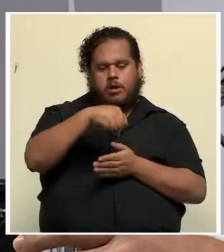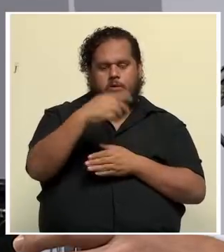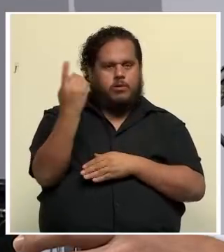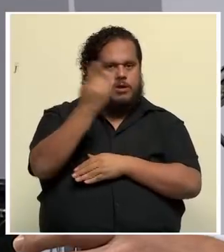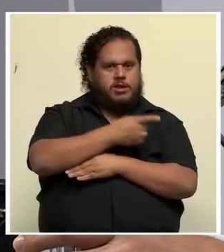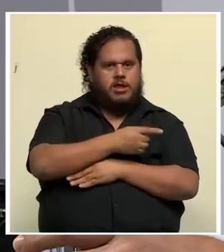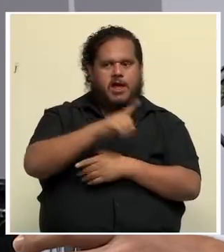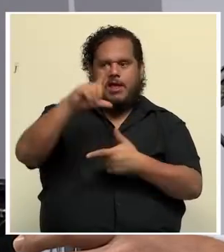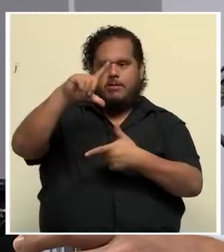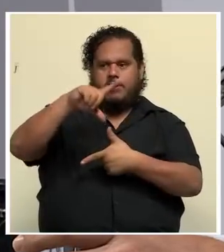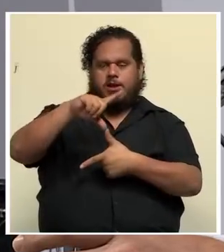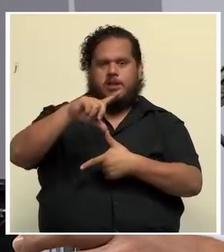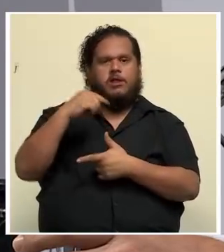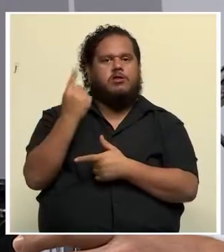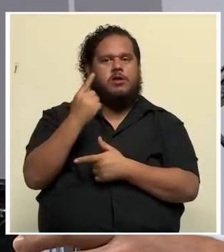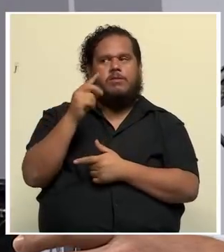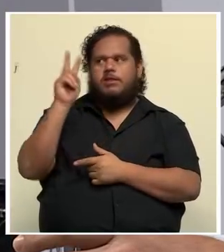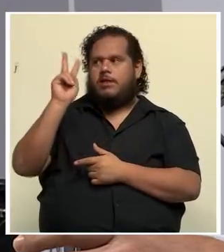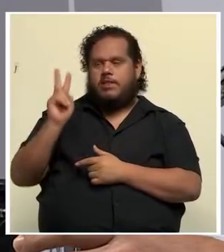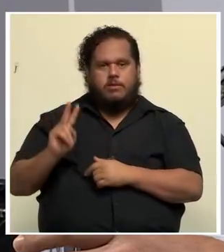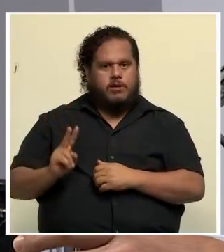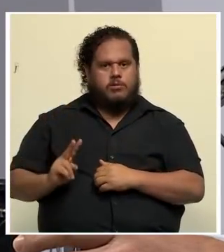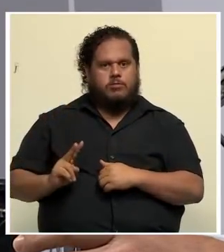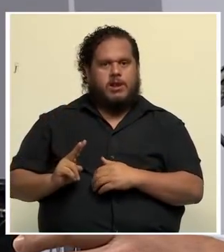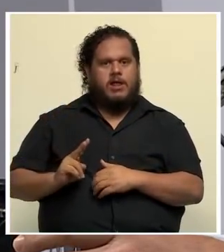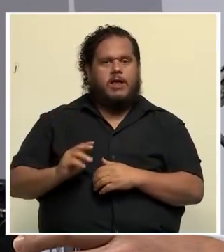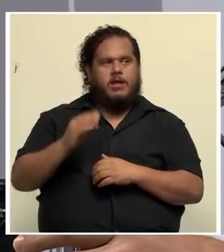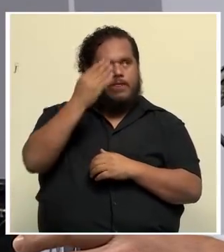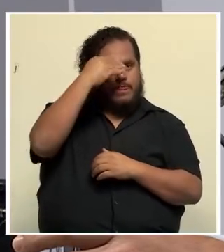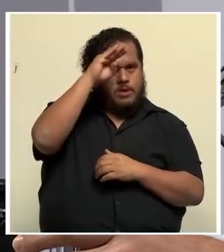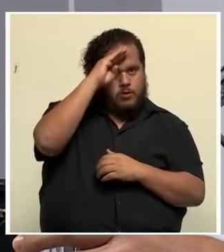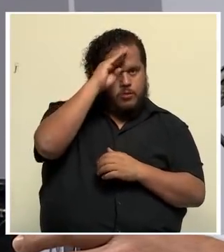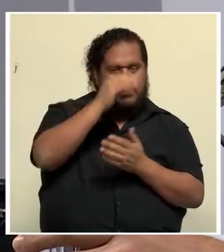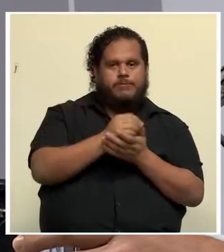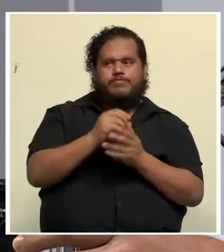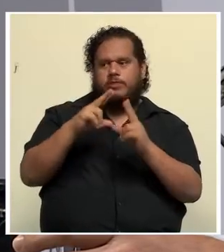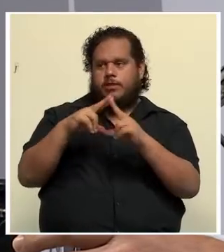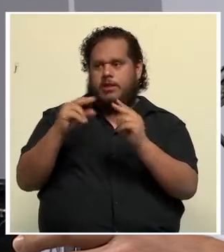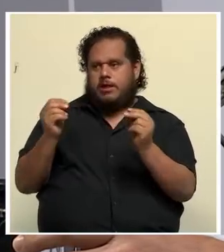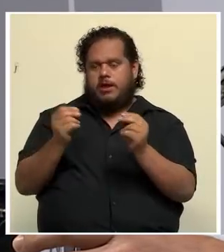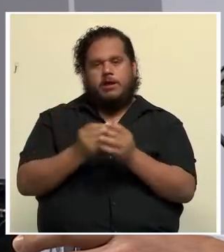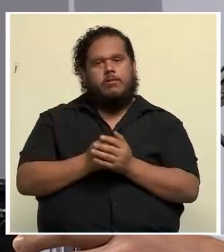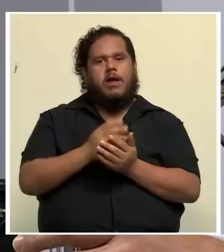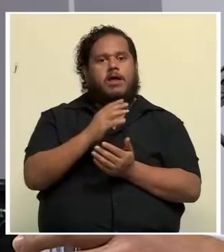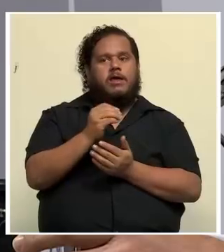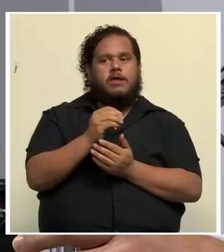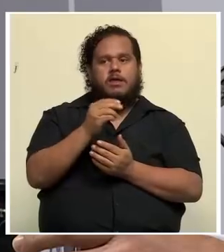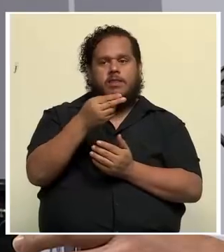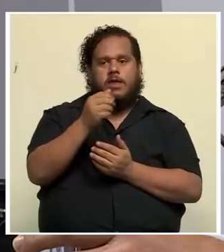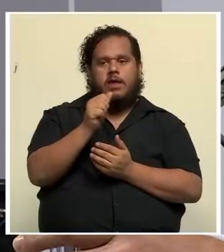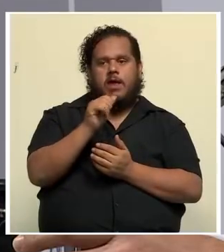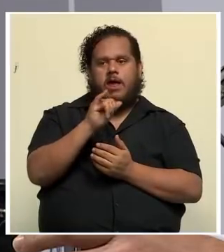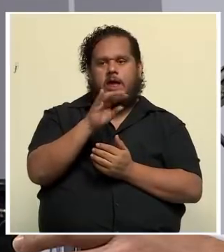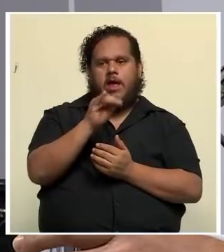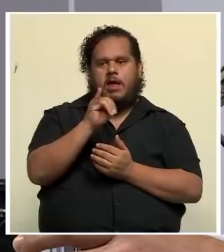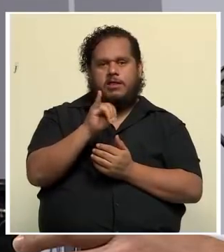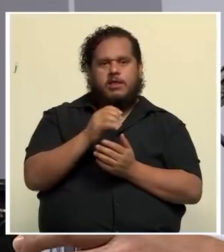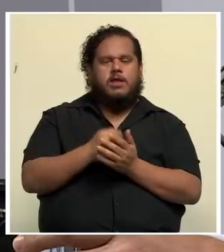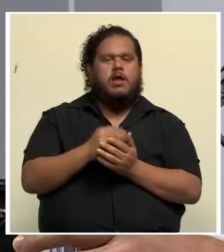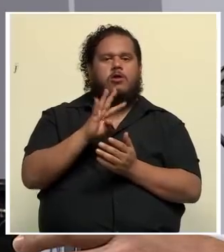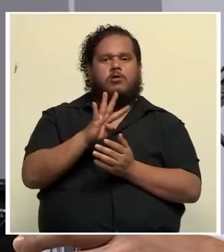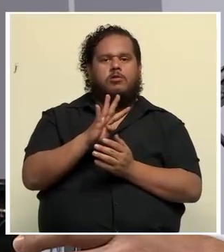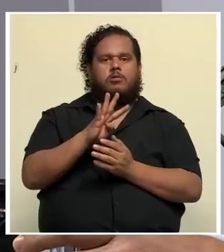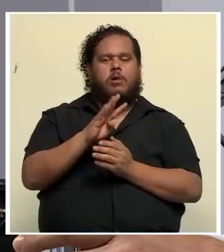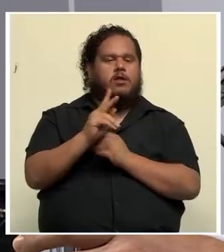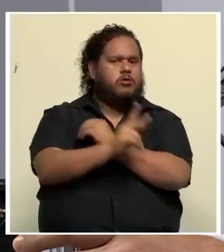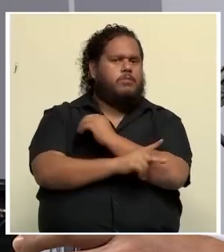Latina solamente de Venezuela, de Cuba, de Nicaragua y de Haití, los 4 países más